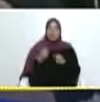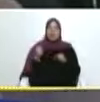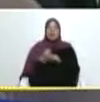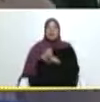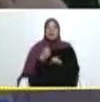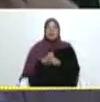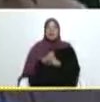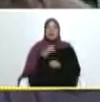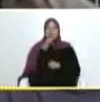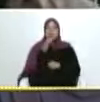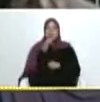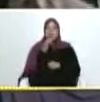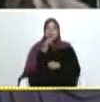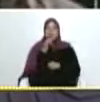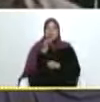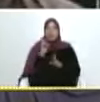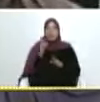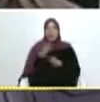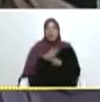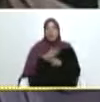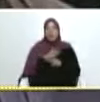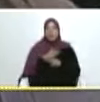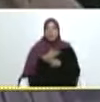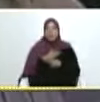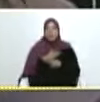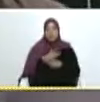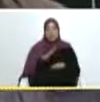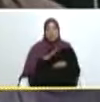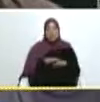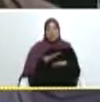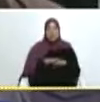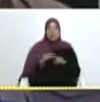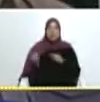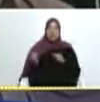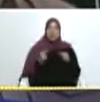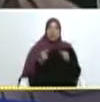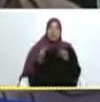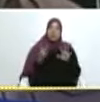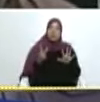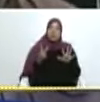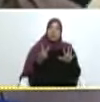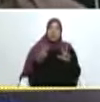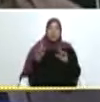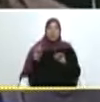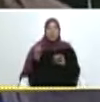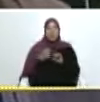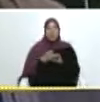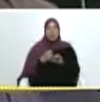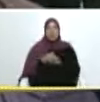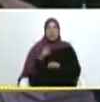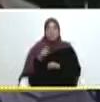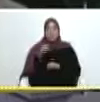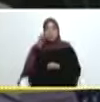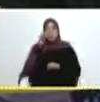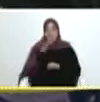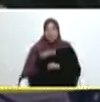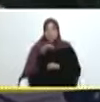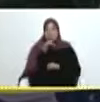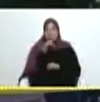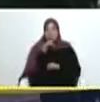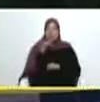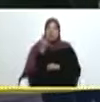de trabajo en la que hemos acompañado su solicitud de discutir las 7 transformaciones necesarias para llegar a una